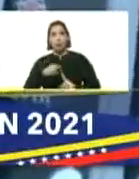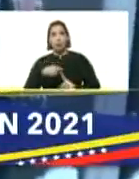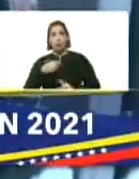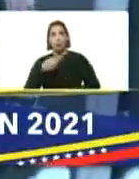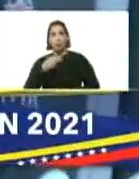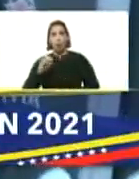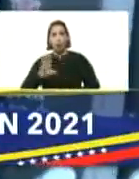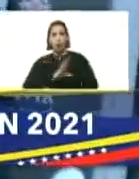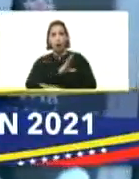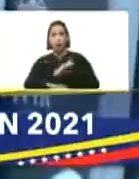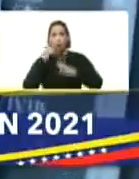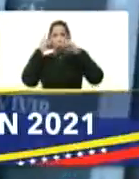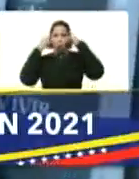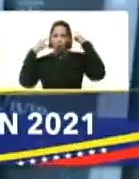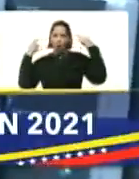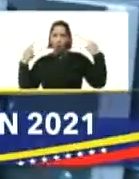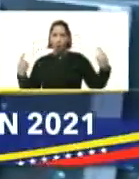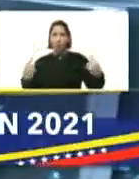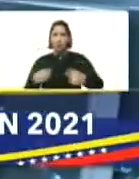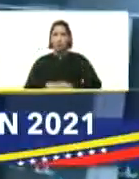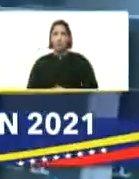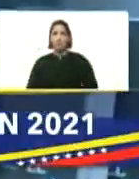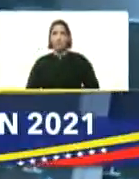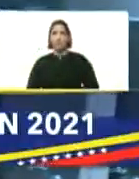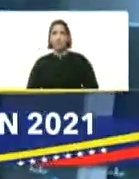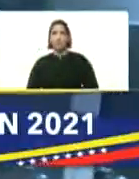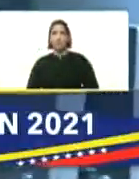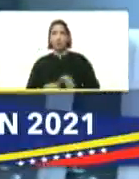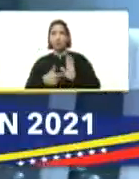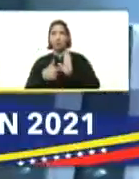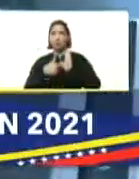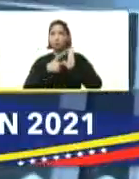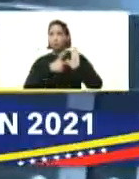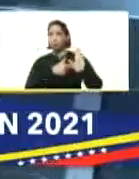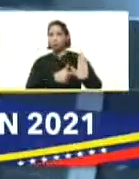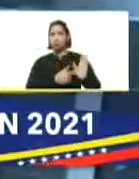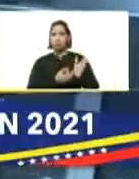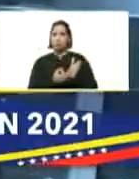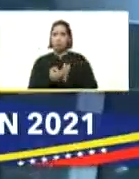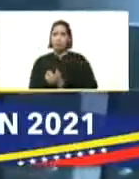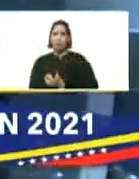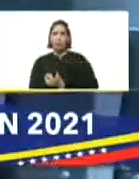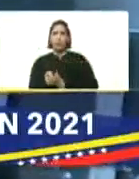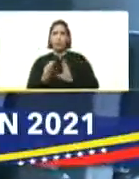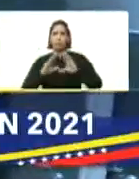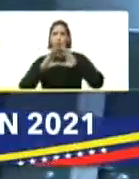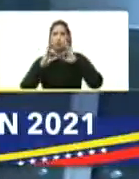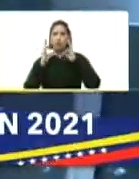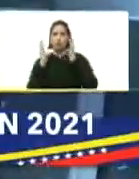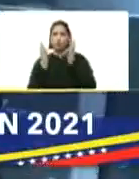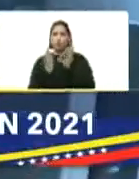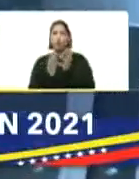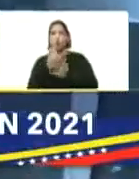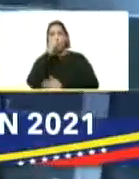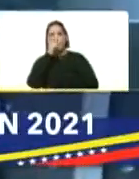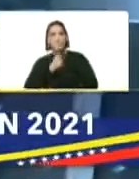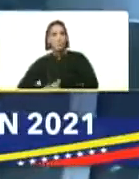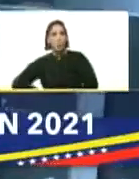Primera. El tío Ho, ejemplo eterno para los mundos, para los